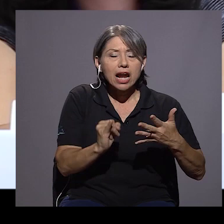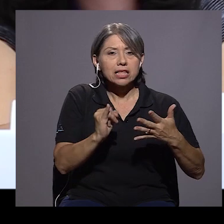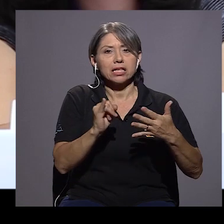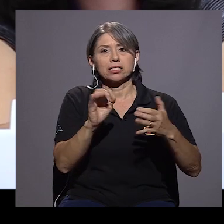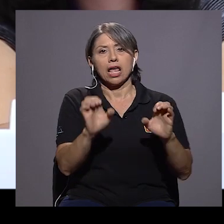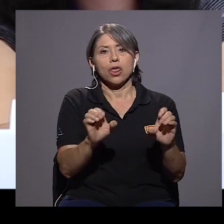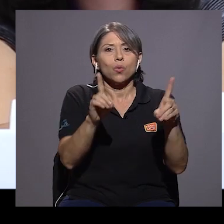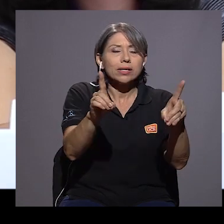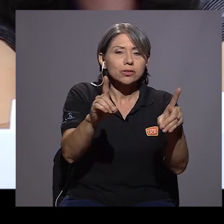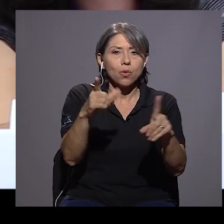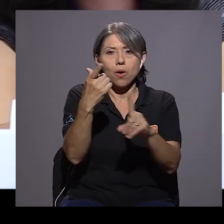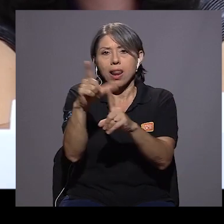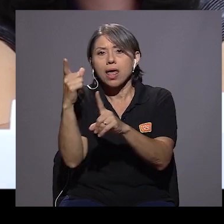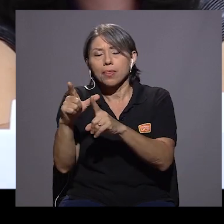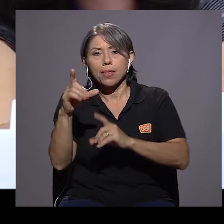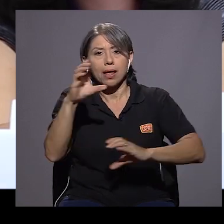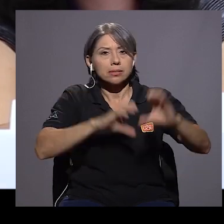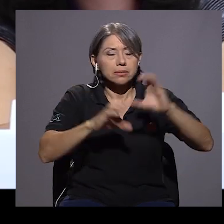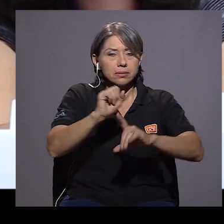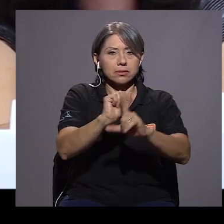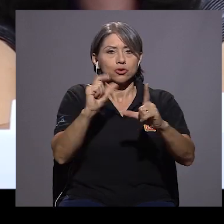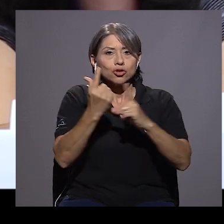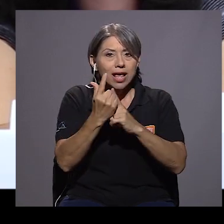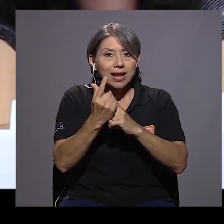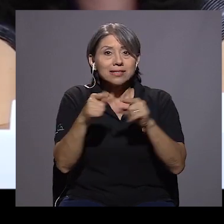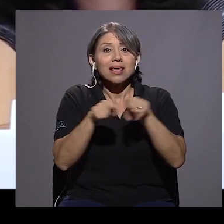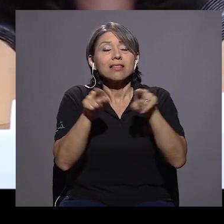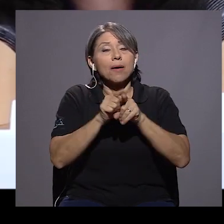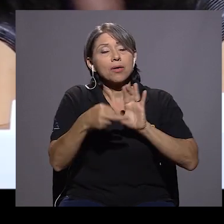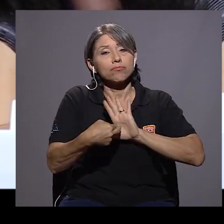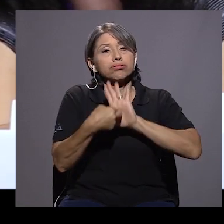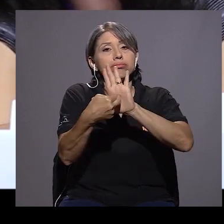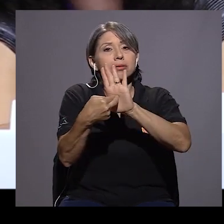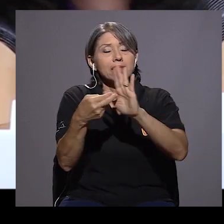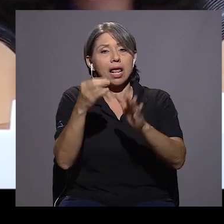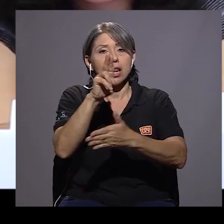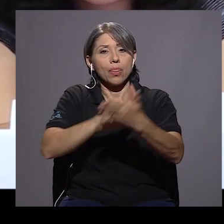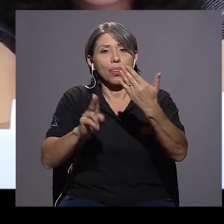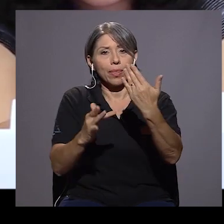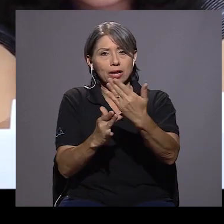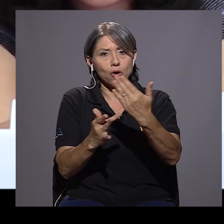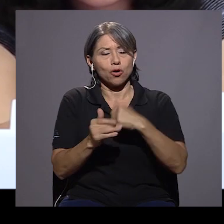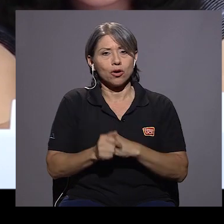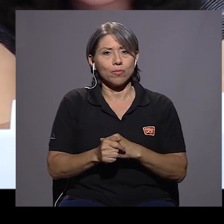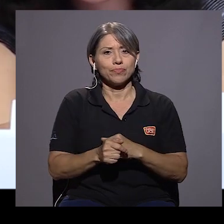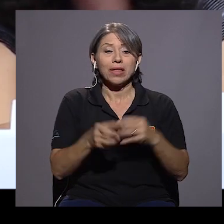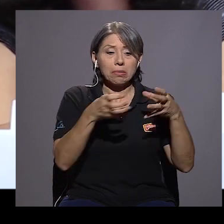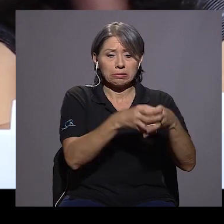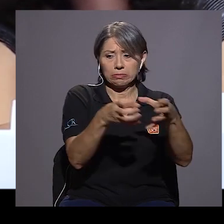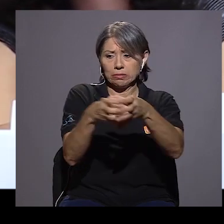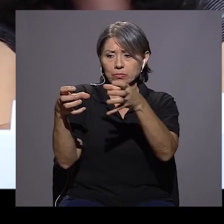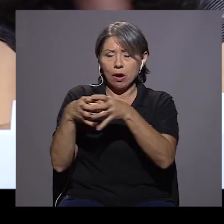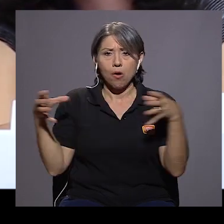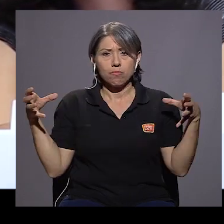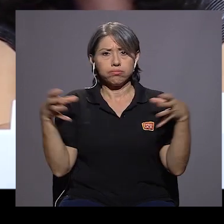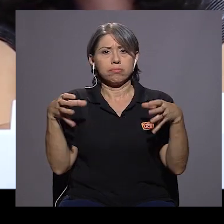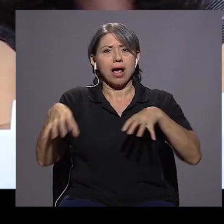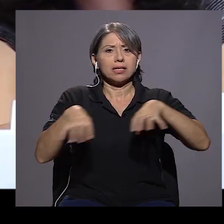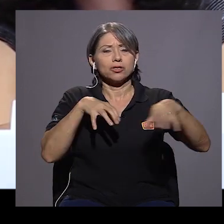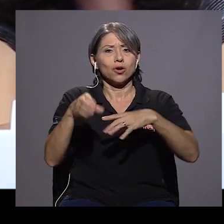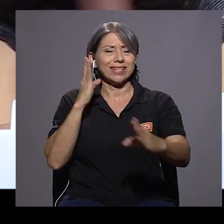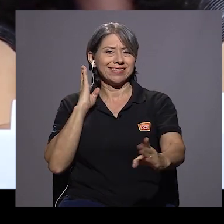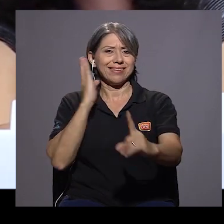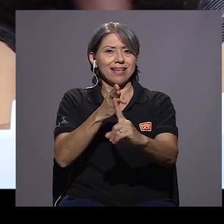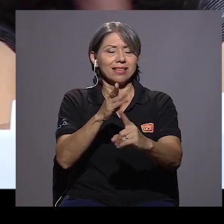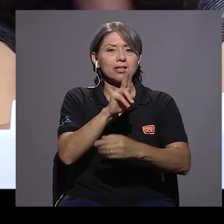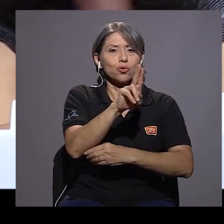de Artes, Educación, Letras, Ciencias Sociales y una vocería del Tecnológico. Hemos realizado acciones directas